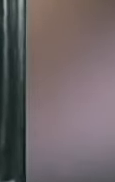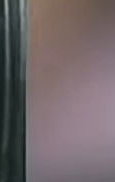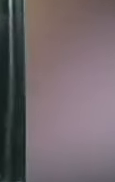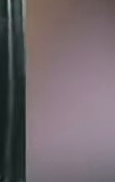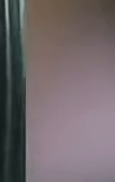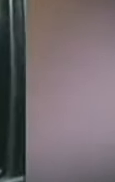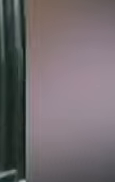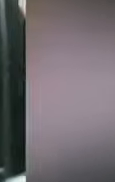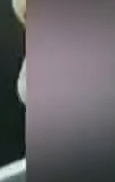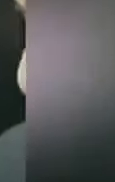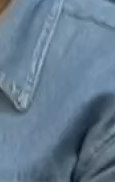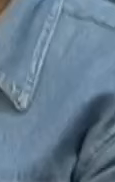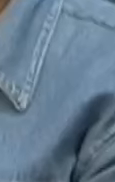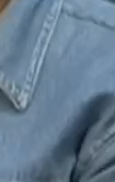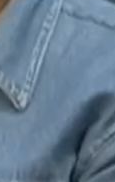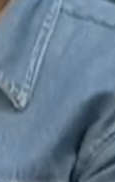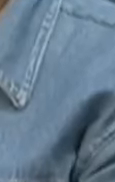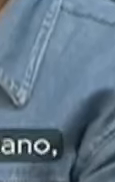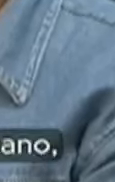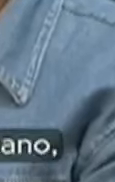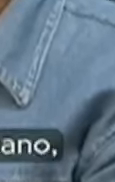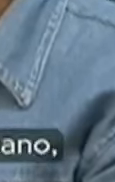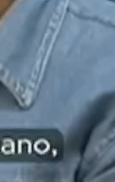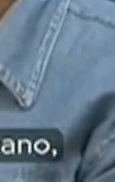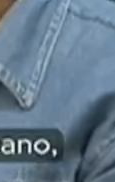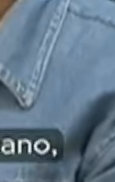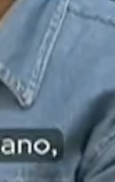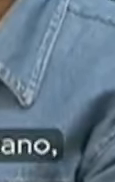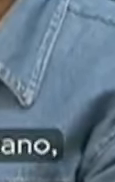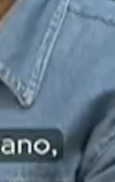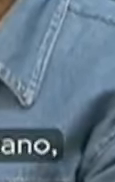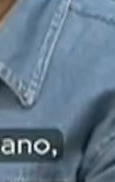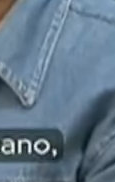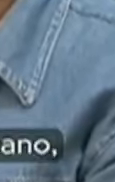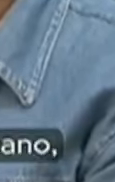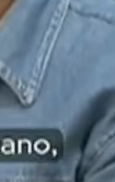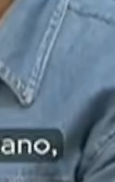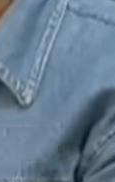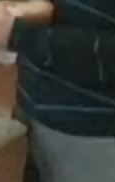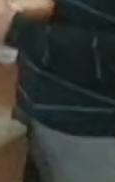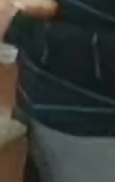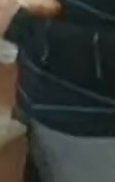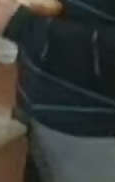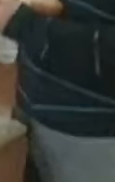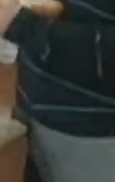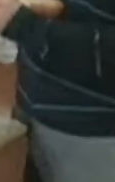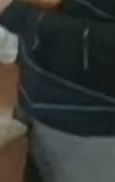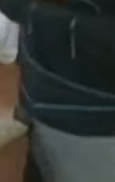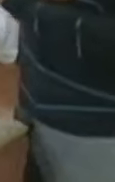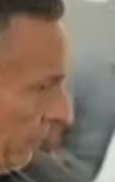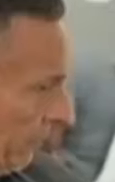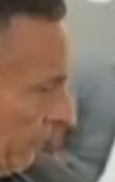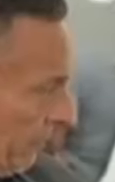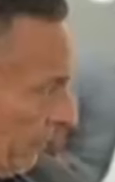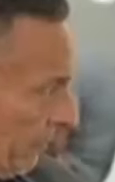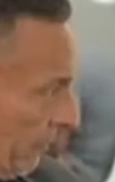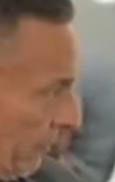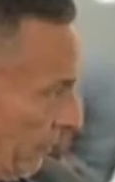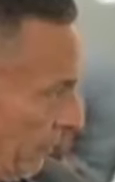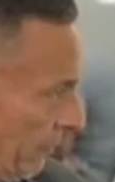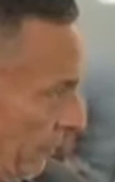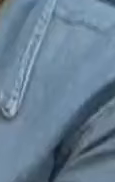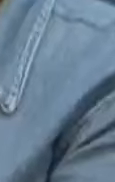Mira que está dulce color. Sentí que él habló con un hermano, con un amigo.